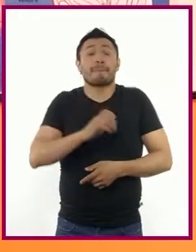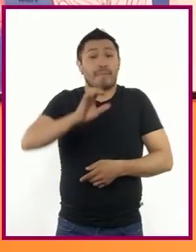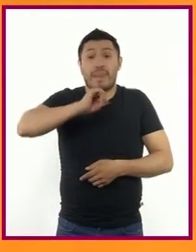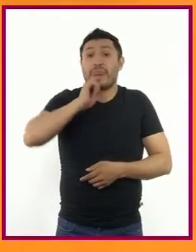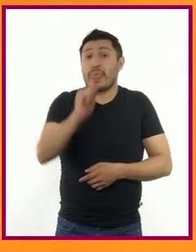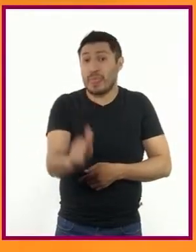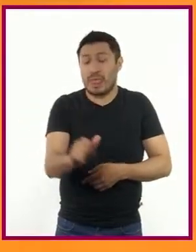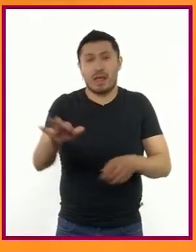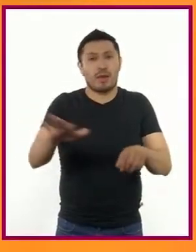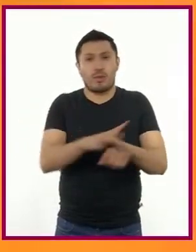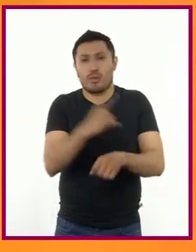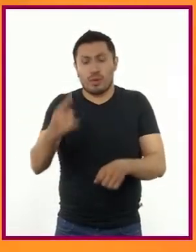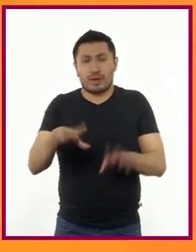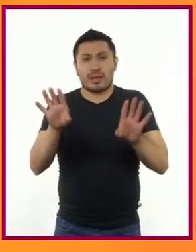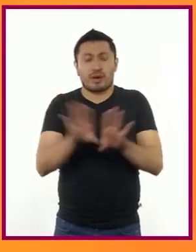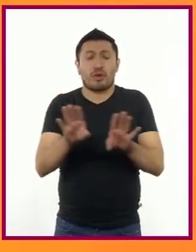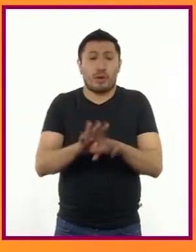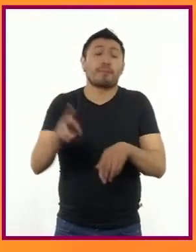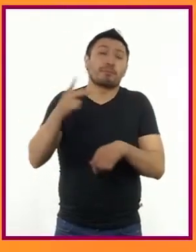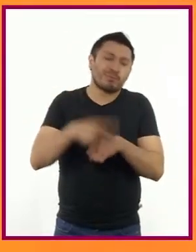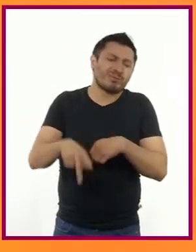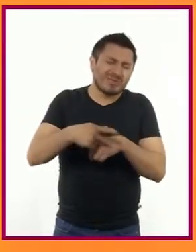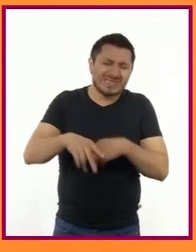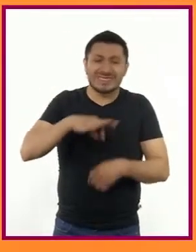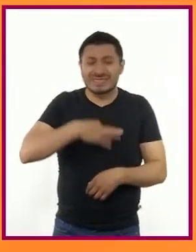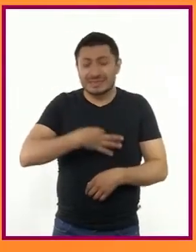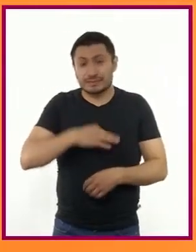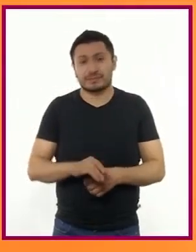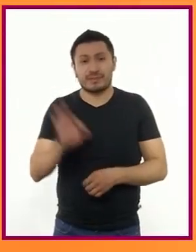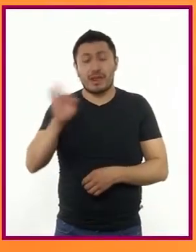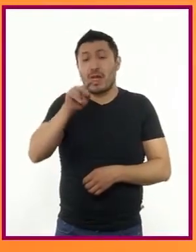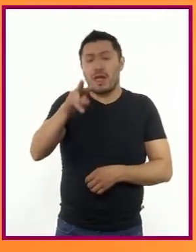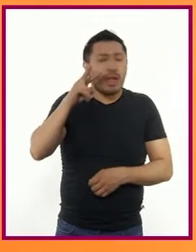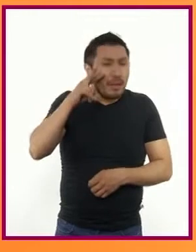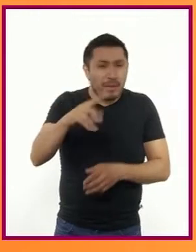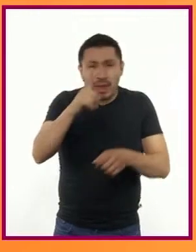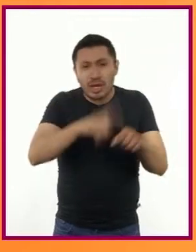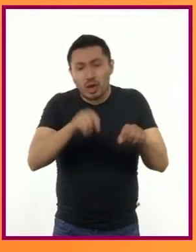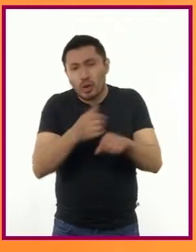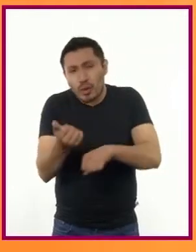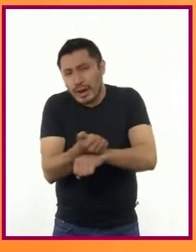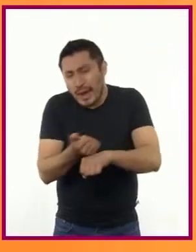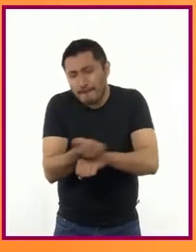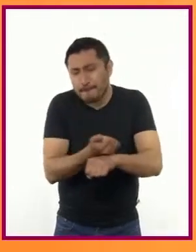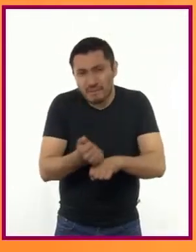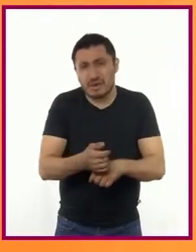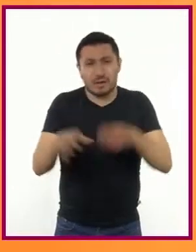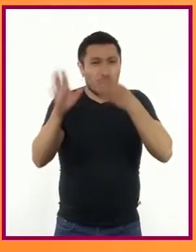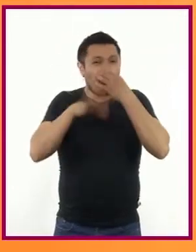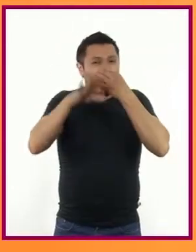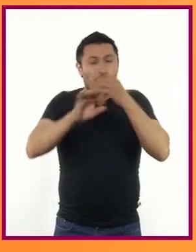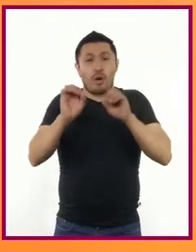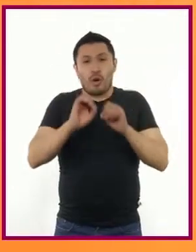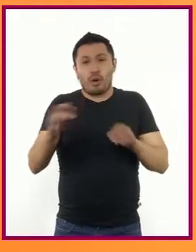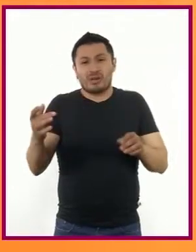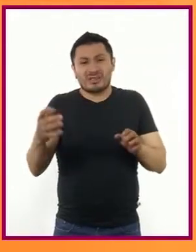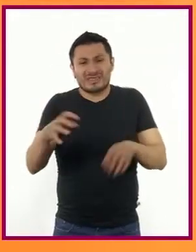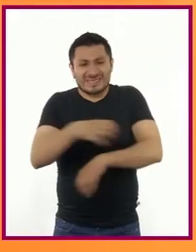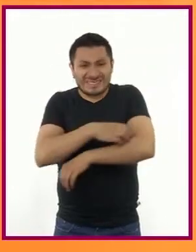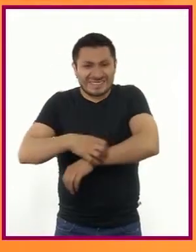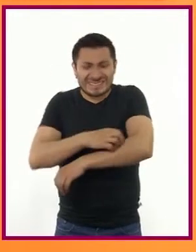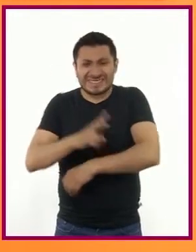sensible. Si notan secreciones de color amarillo que empiezan a oler mal o si la vagina pica o está